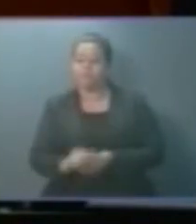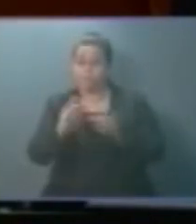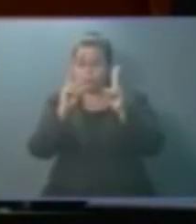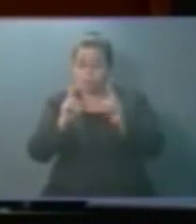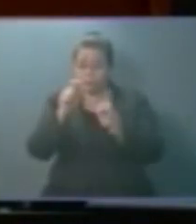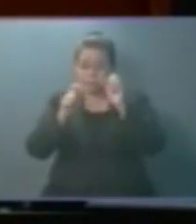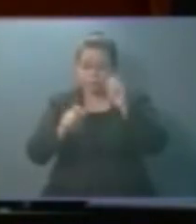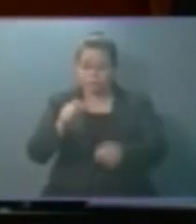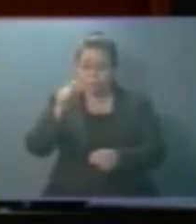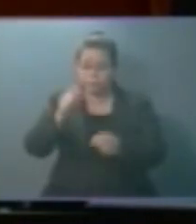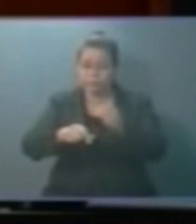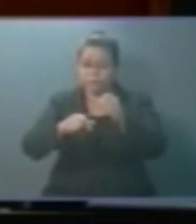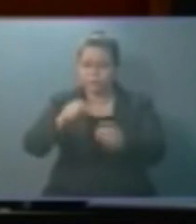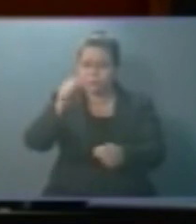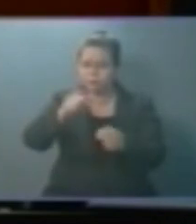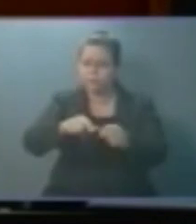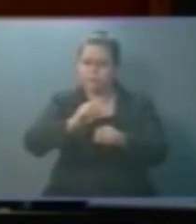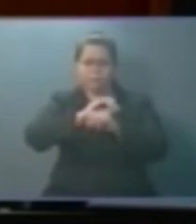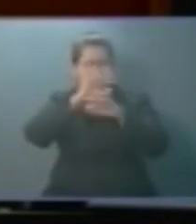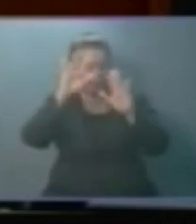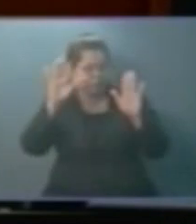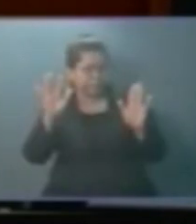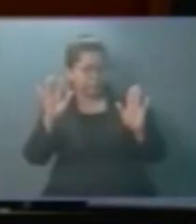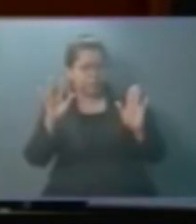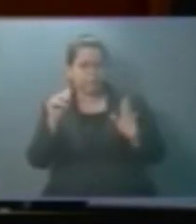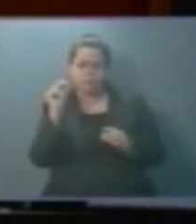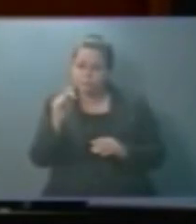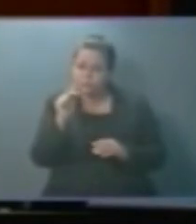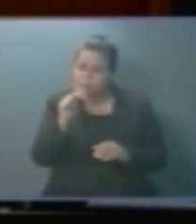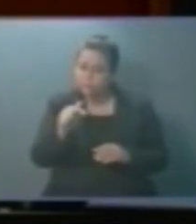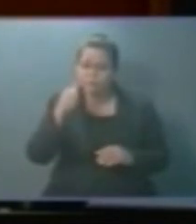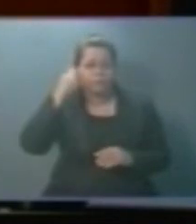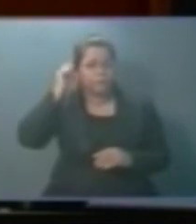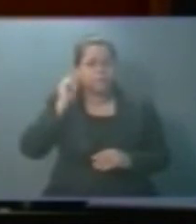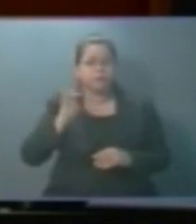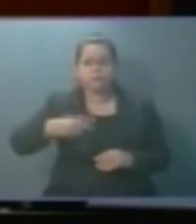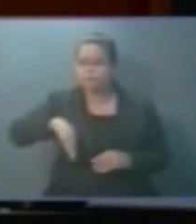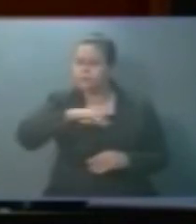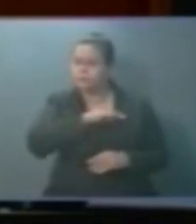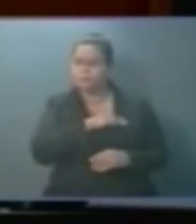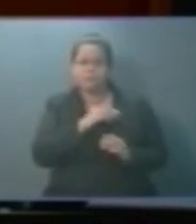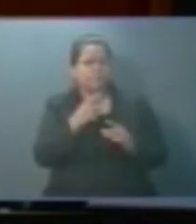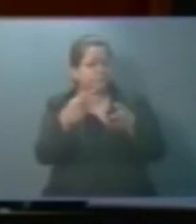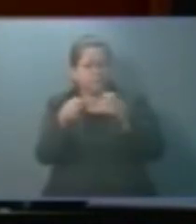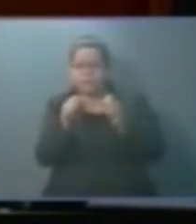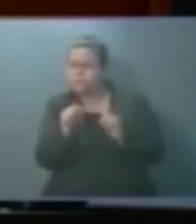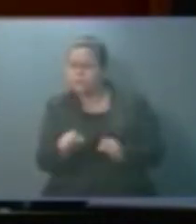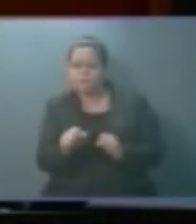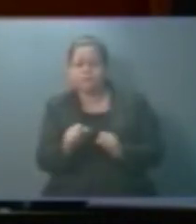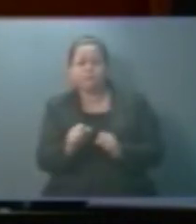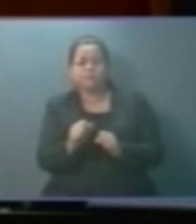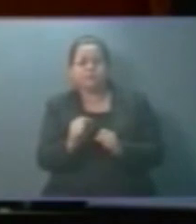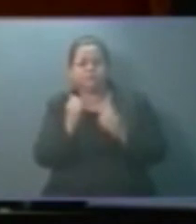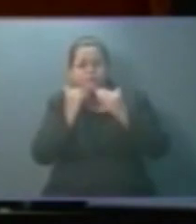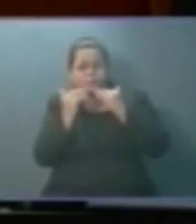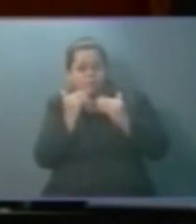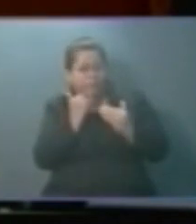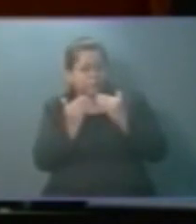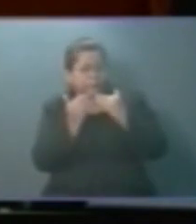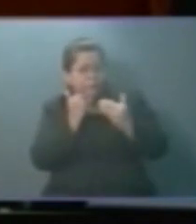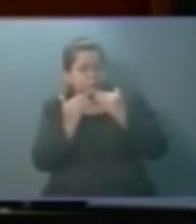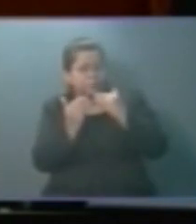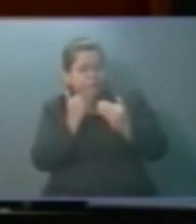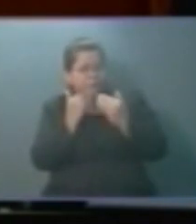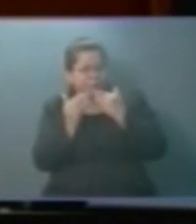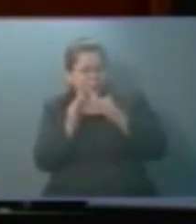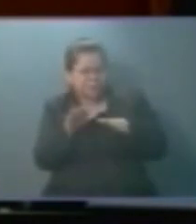agricultura, está claro que ahí el ministro no ha podido siquiera garantizar, explicar en qué